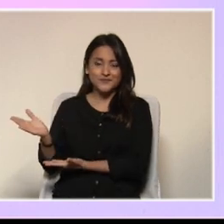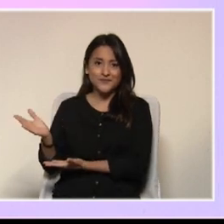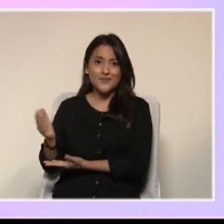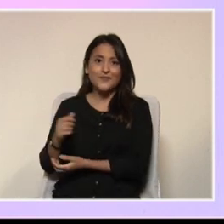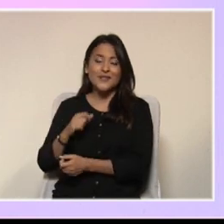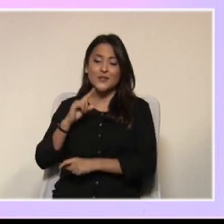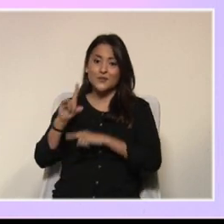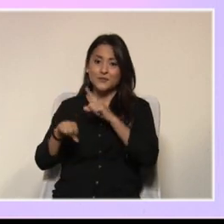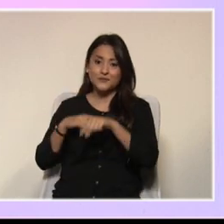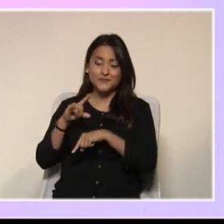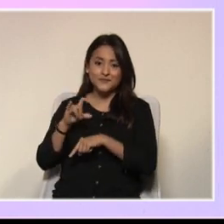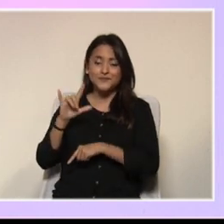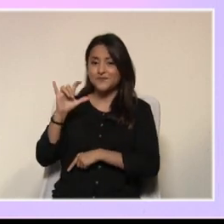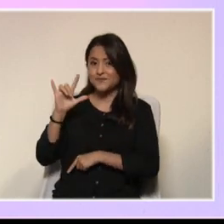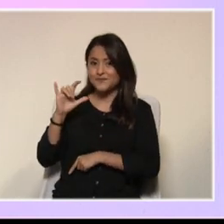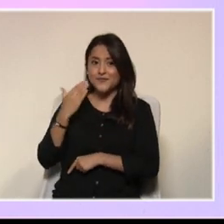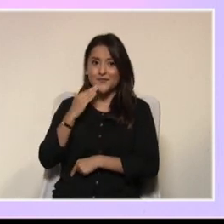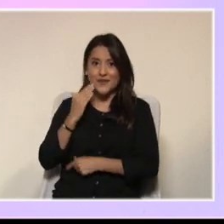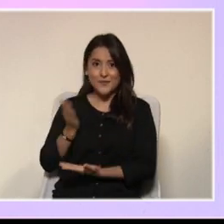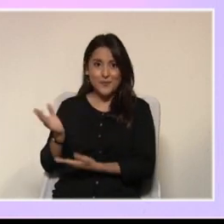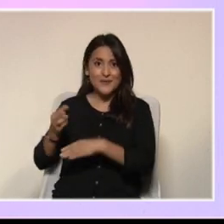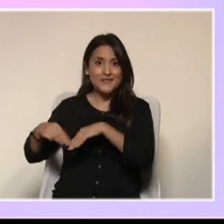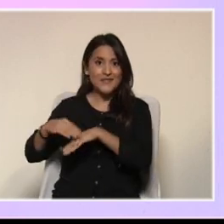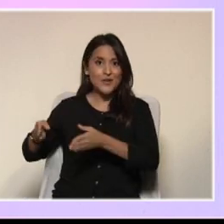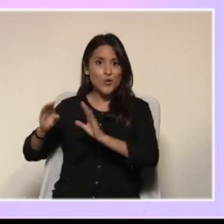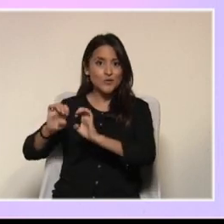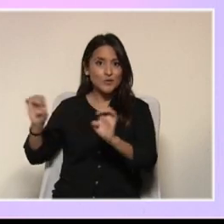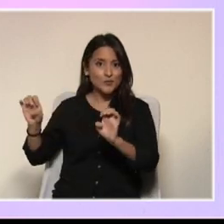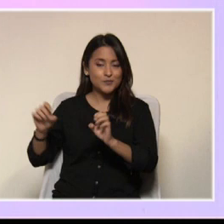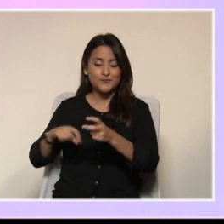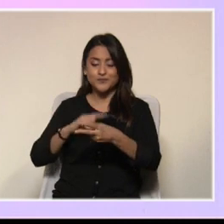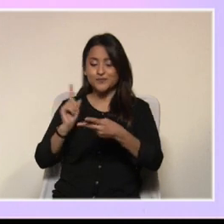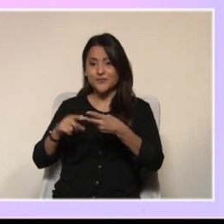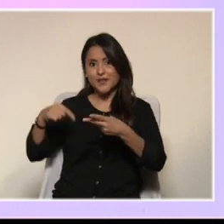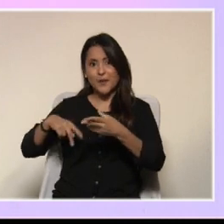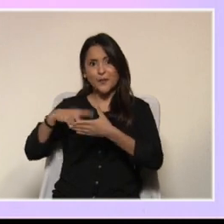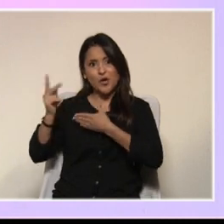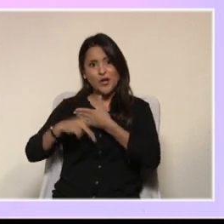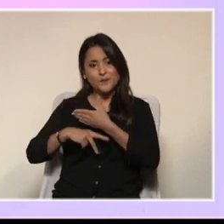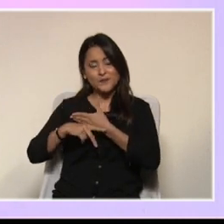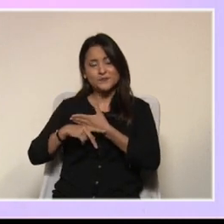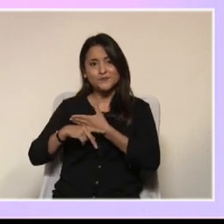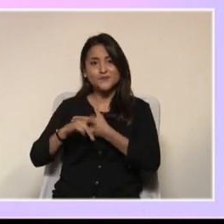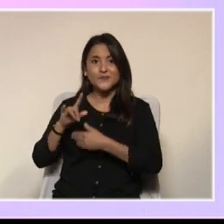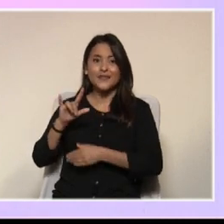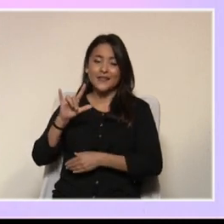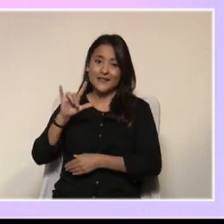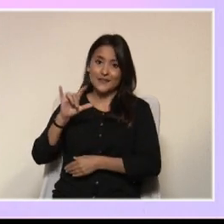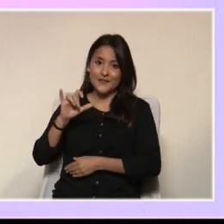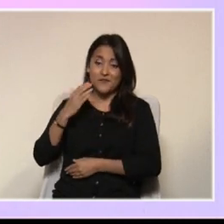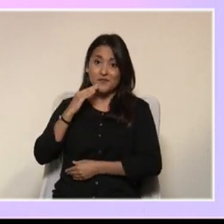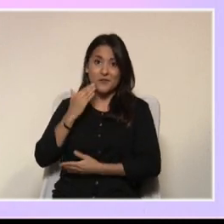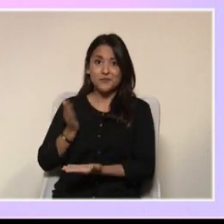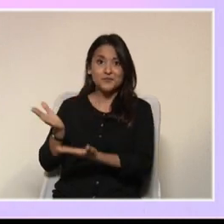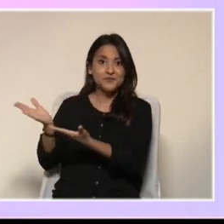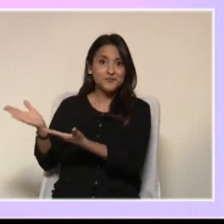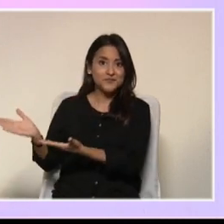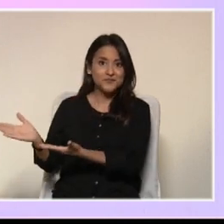@MPPeducación en Twitter, Instagram y Facebook. En el caso de Cada Familia Una Escuela, te ofrecemos en Instagram y Facebook